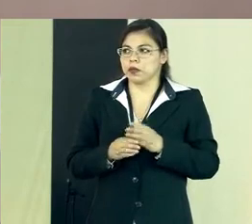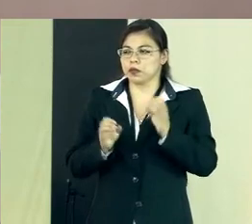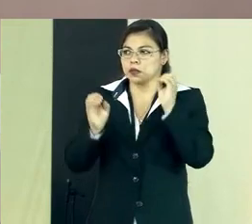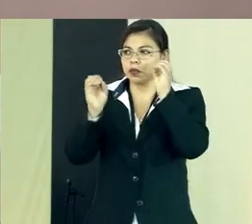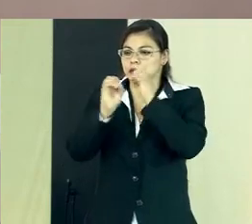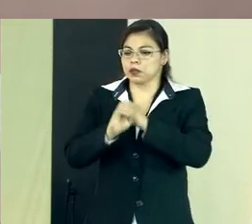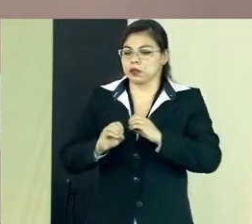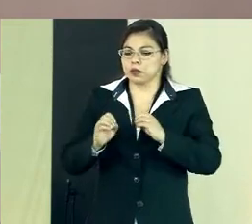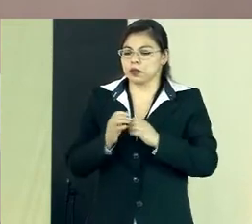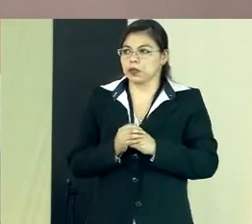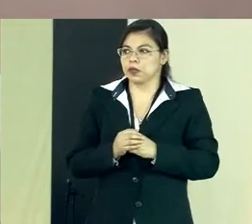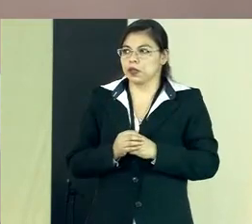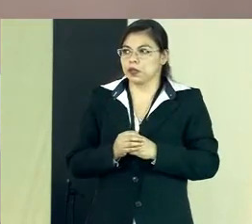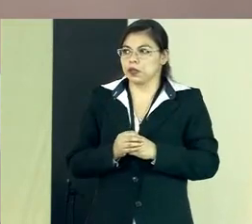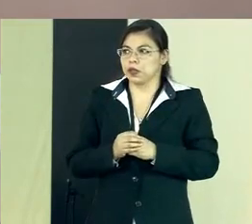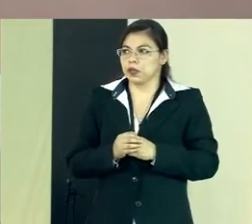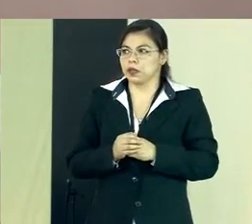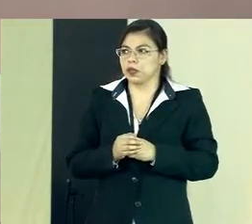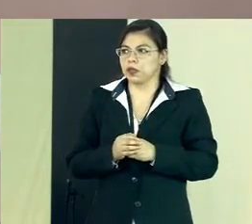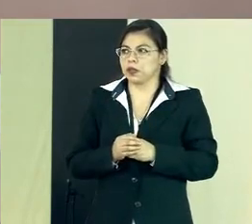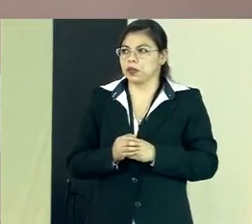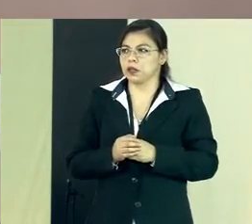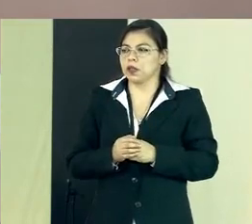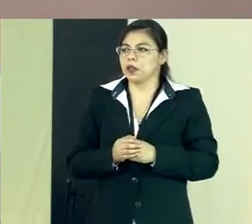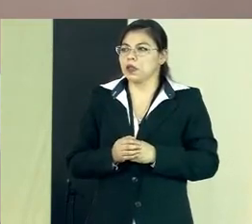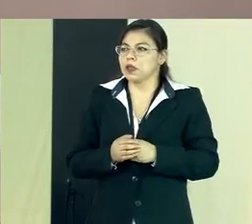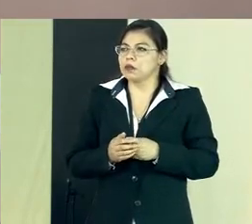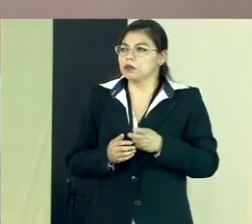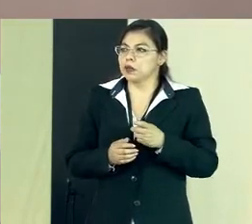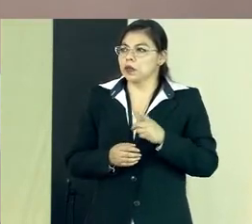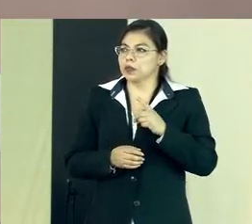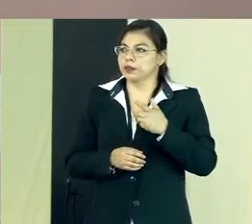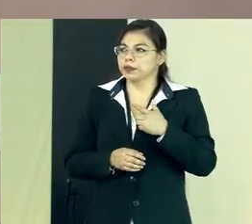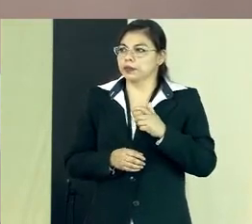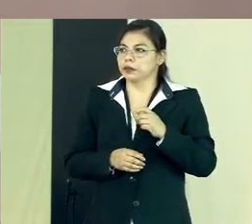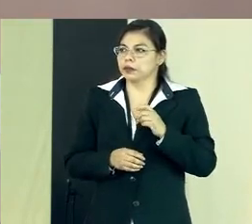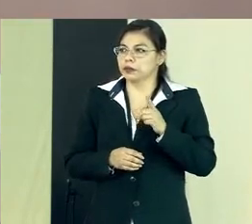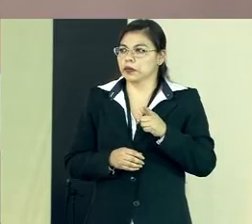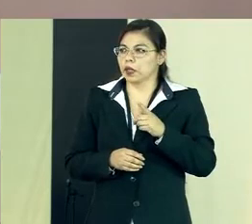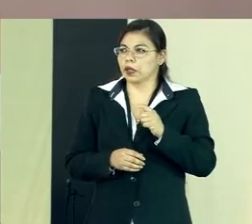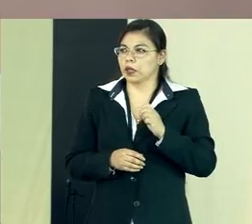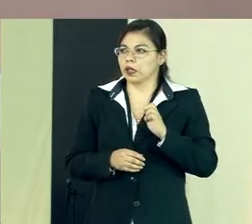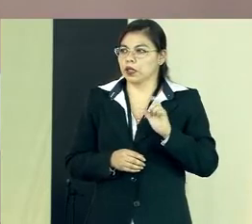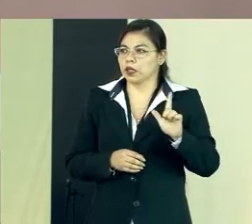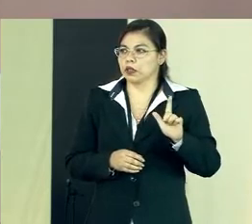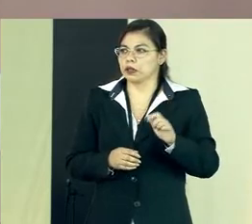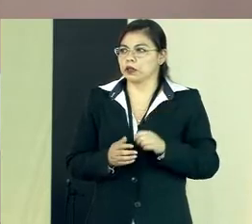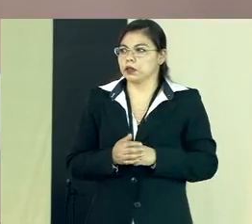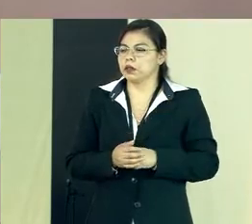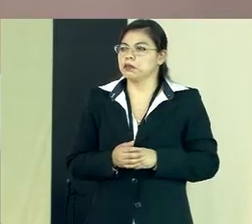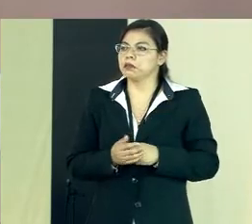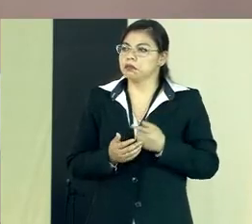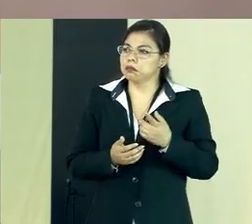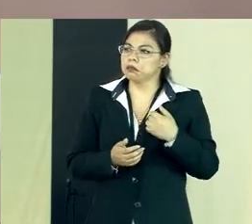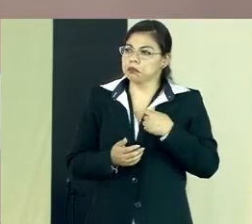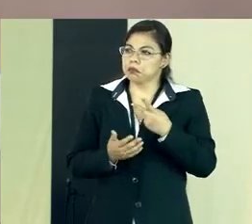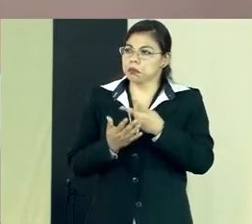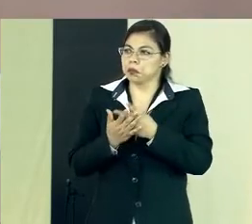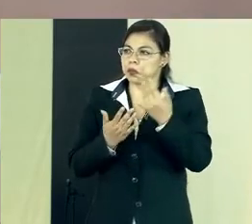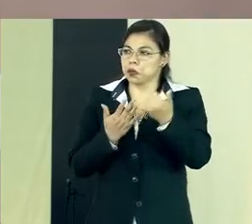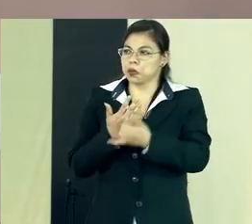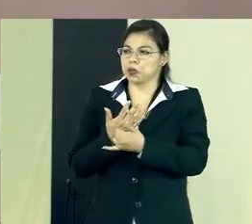de hugo estos factores de riesgo sin nombre se habían convertido en mi proyecto